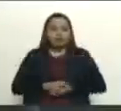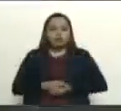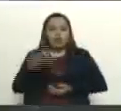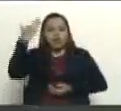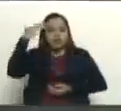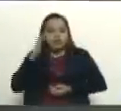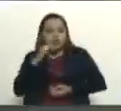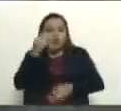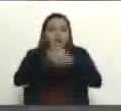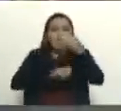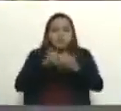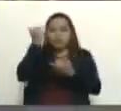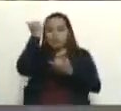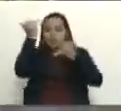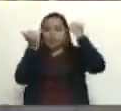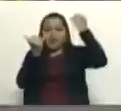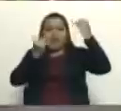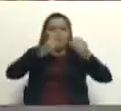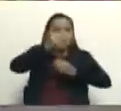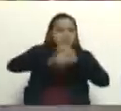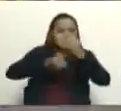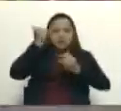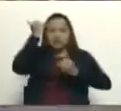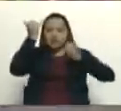produciendo ideas, produciendo ideas.